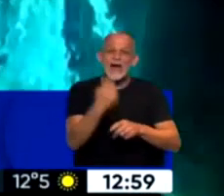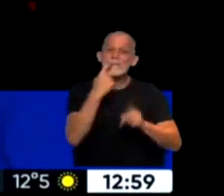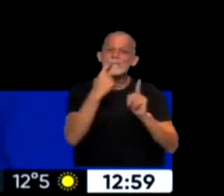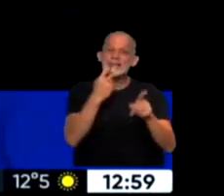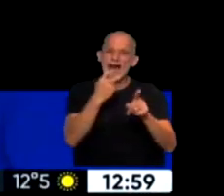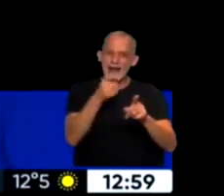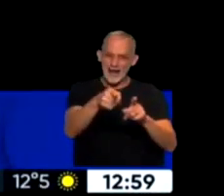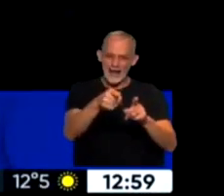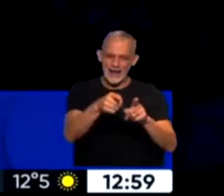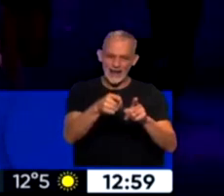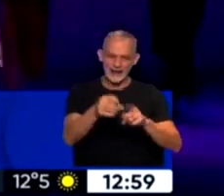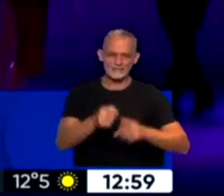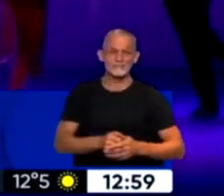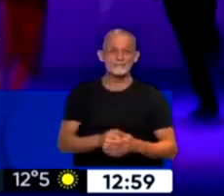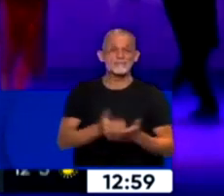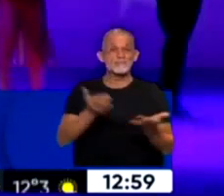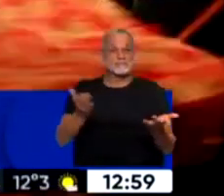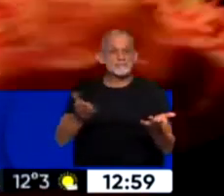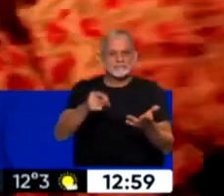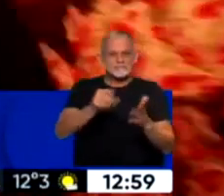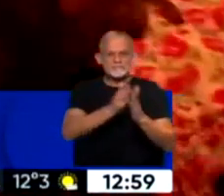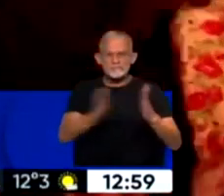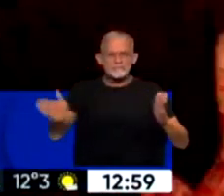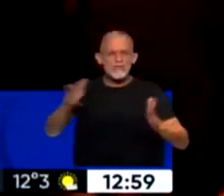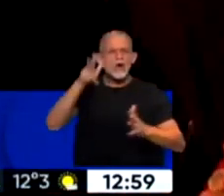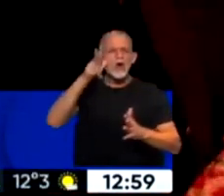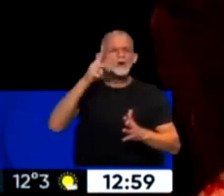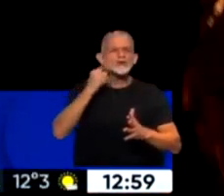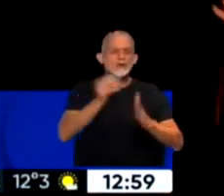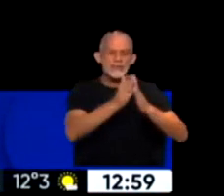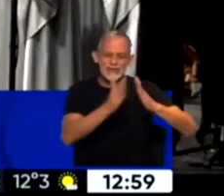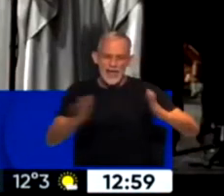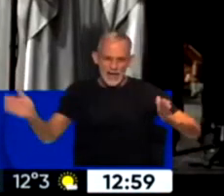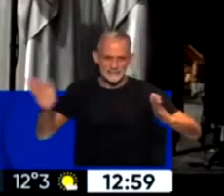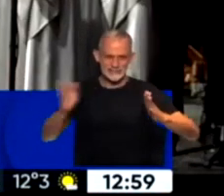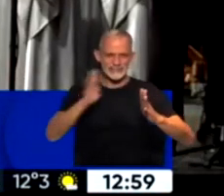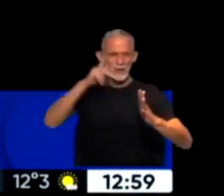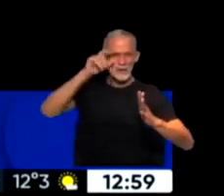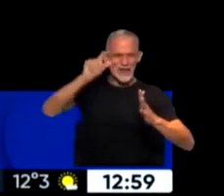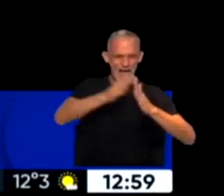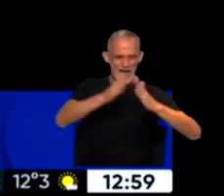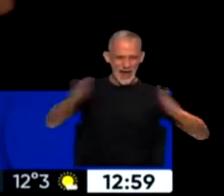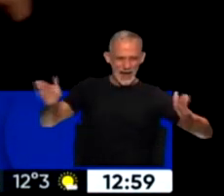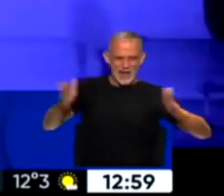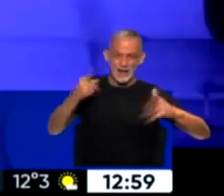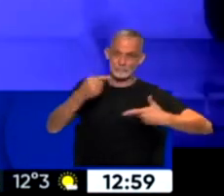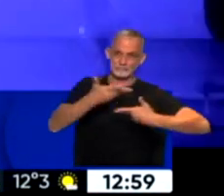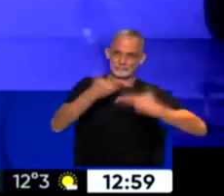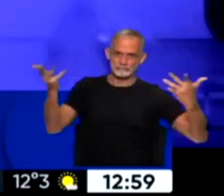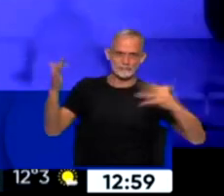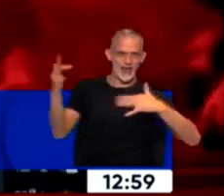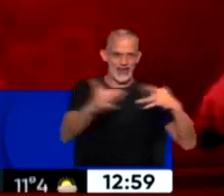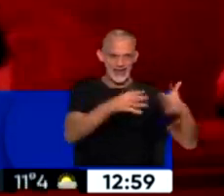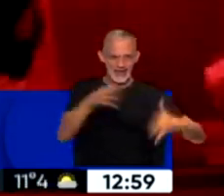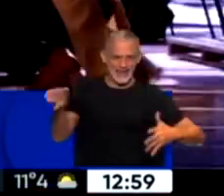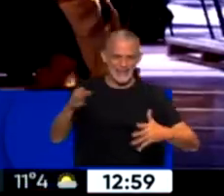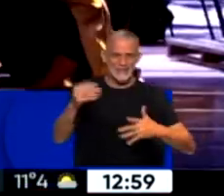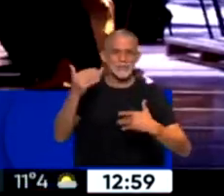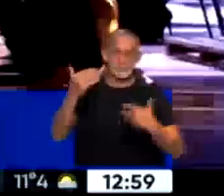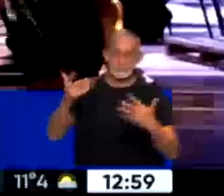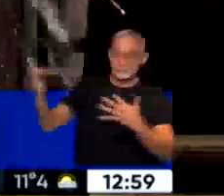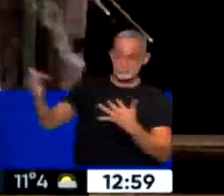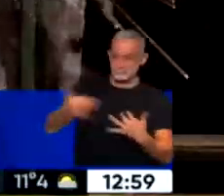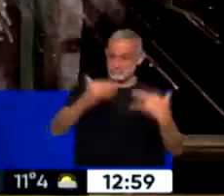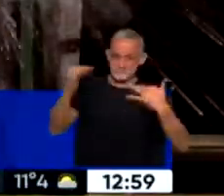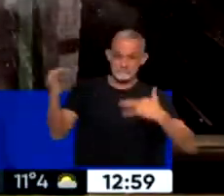tienen estipuladas. Y bueno, y de ahí sale un ganador mundial, porque son 10 escultores internacionales los que